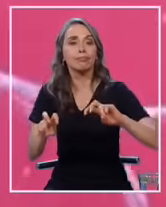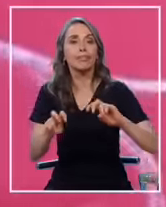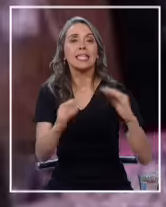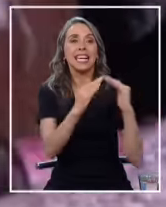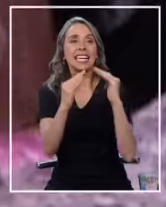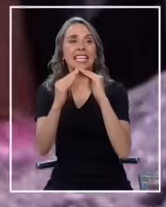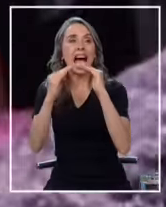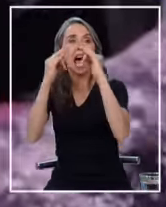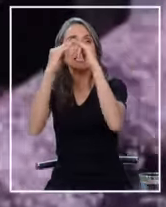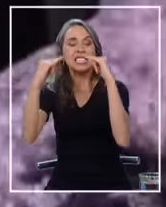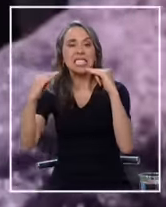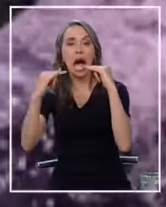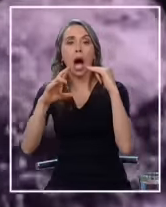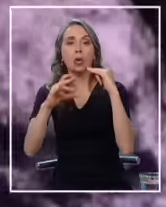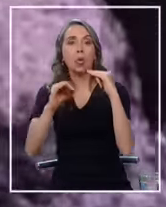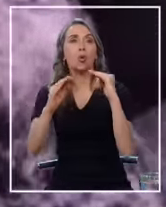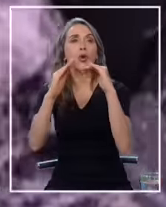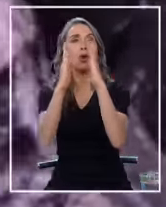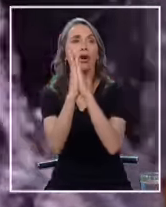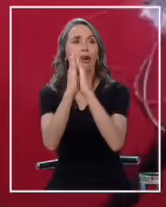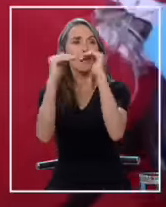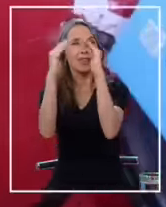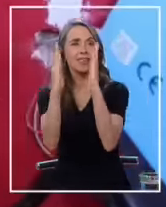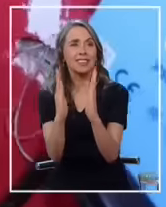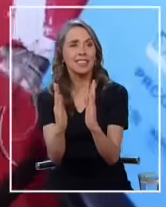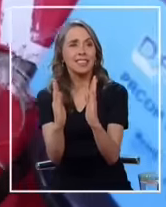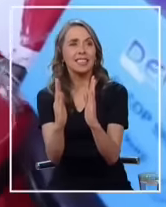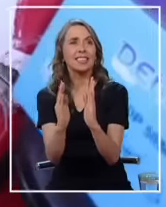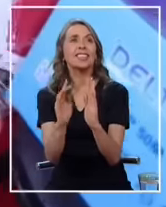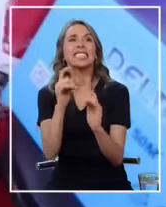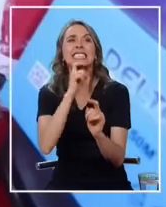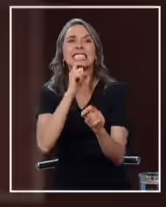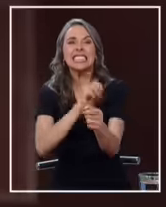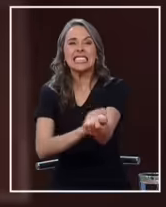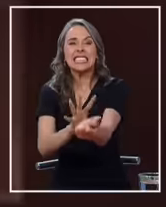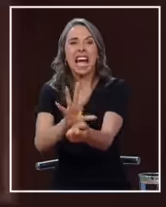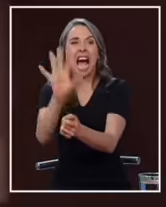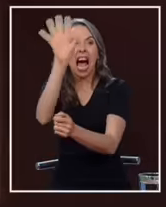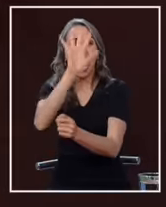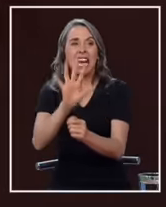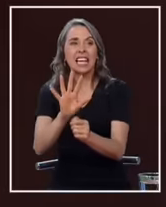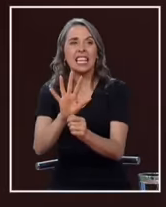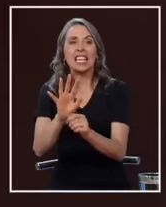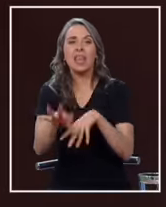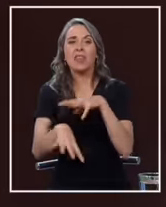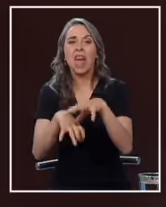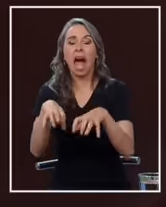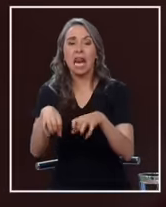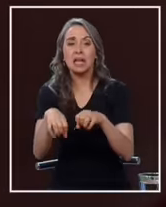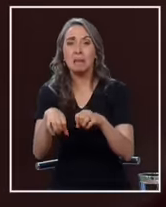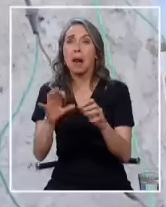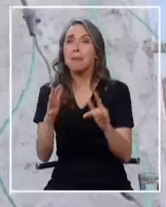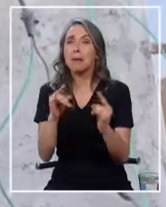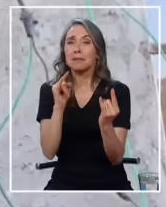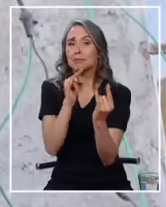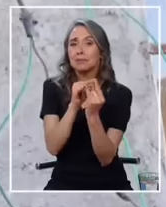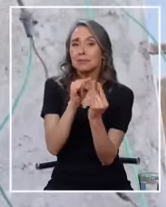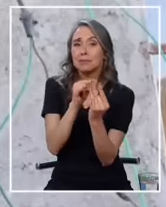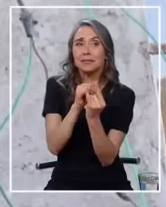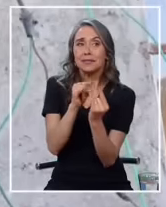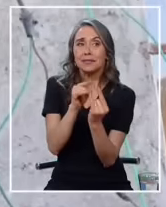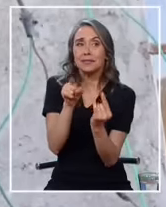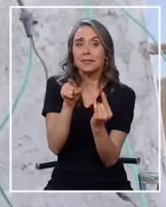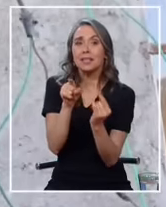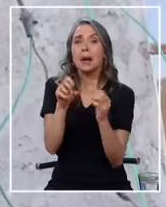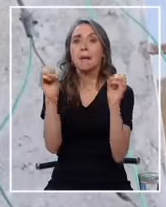casas y rucos se encontraron altares y murales, escenas empapadas de sangre, aparentemente animal. Se presume que realizaban